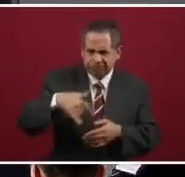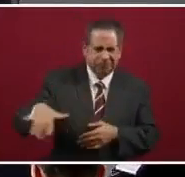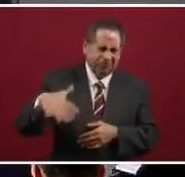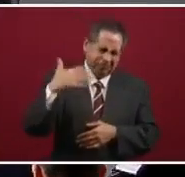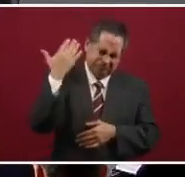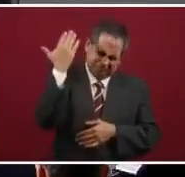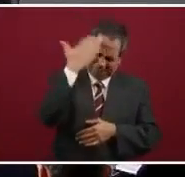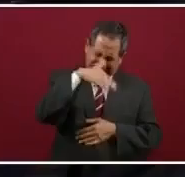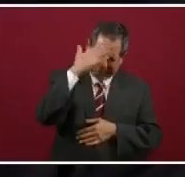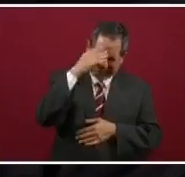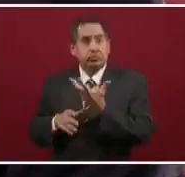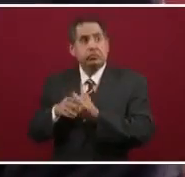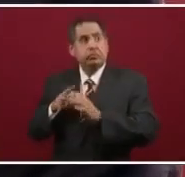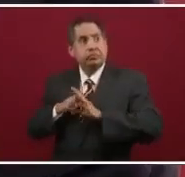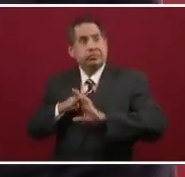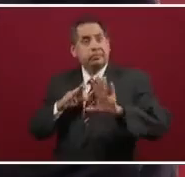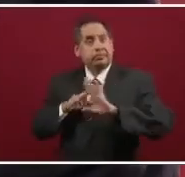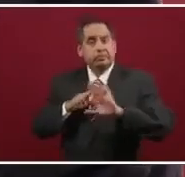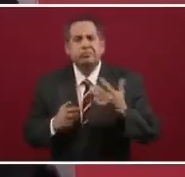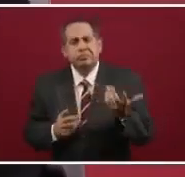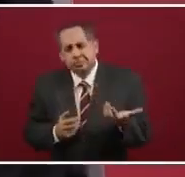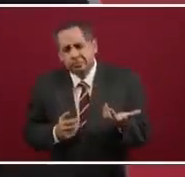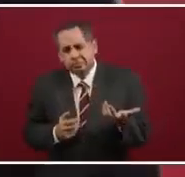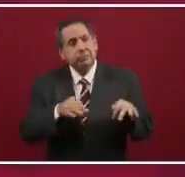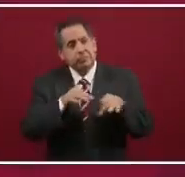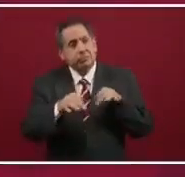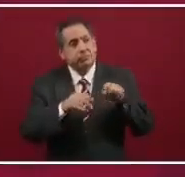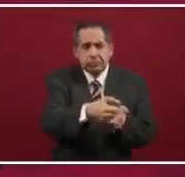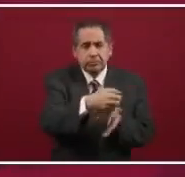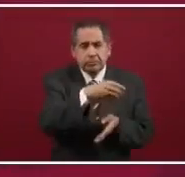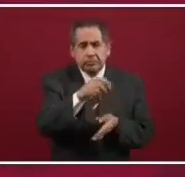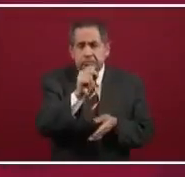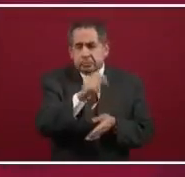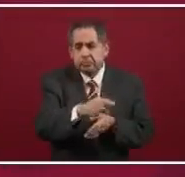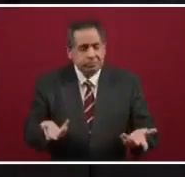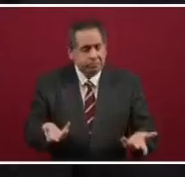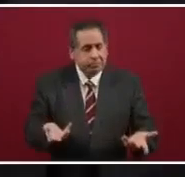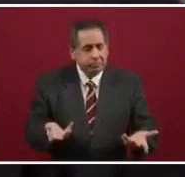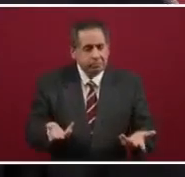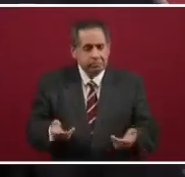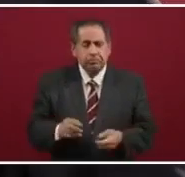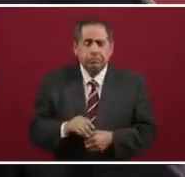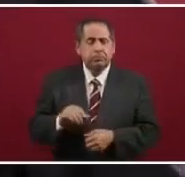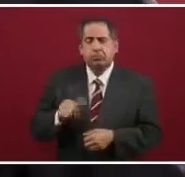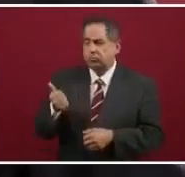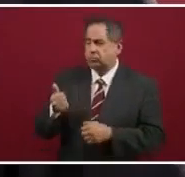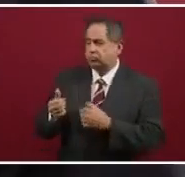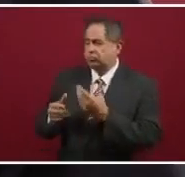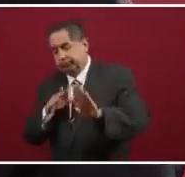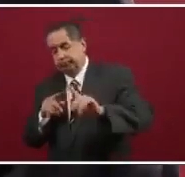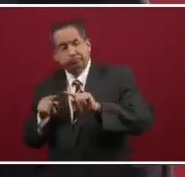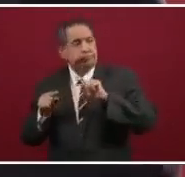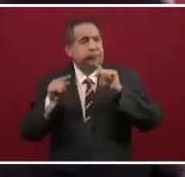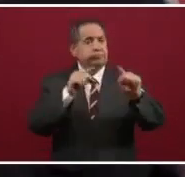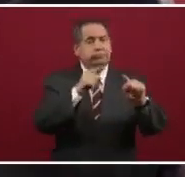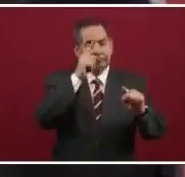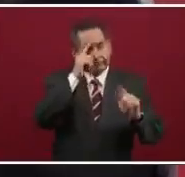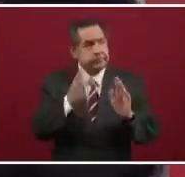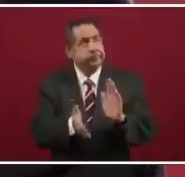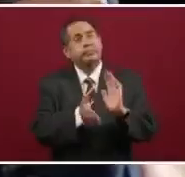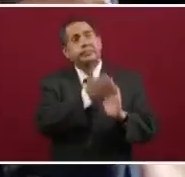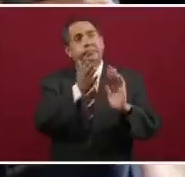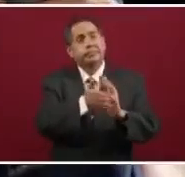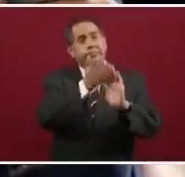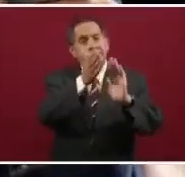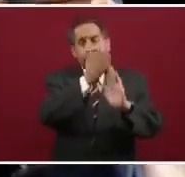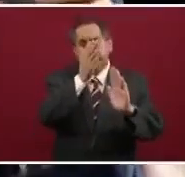Muchos de los migrantes van a Estados Unidos a trabajar la tierra en Estados Unidos. Otros migrantes van a construir los